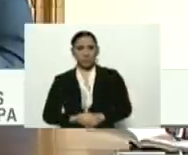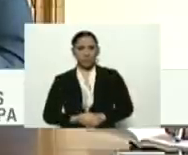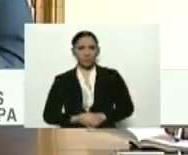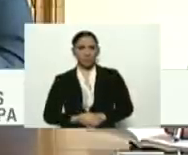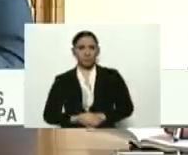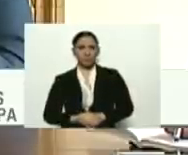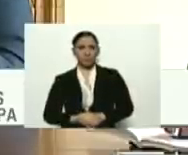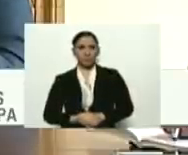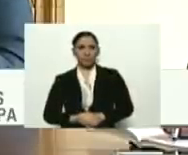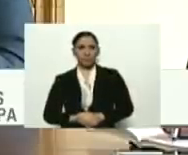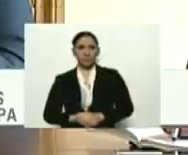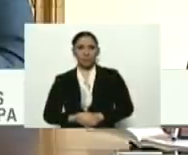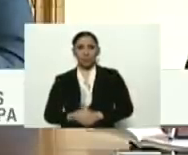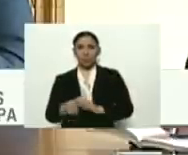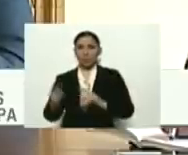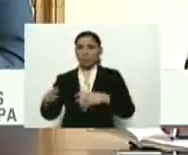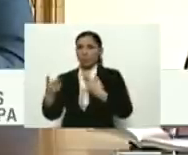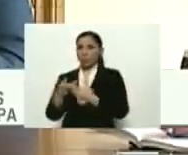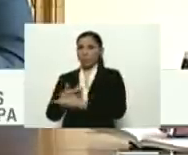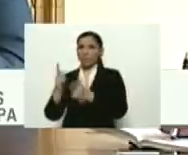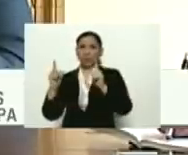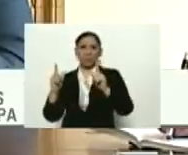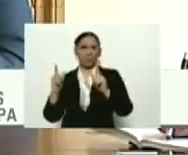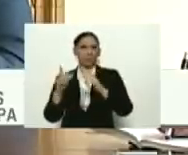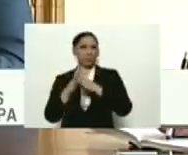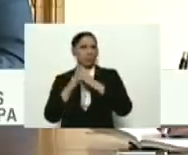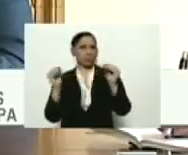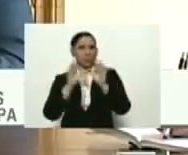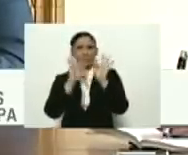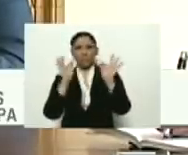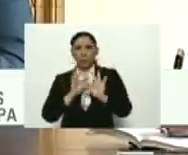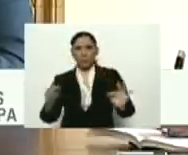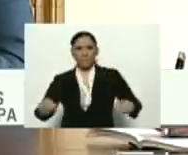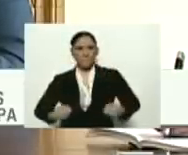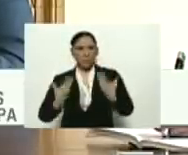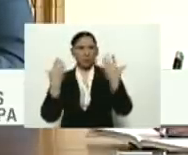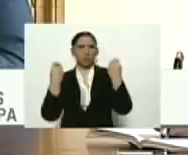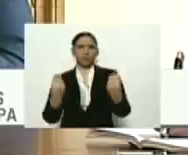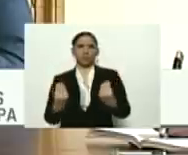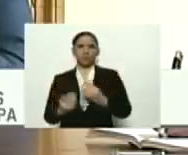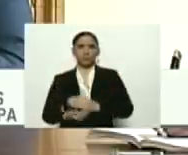Al neoliberalismo en todas sus formas de expresión.